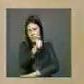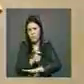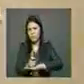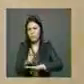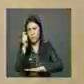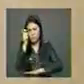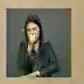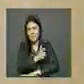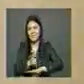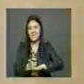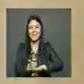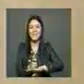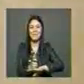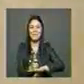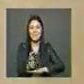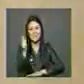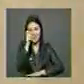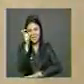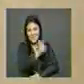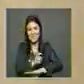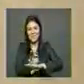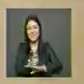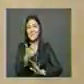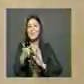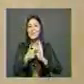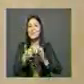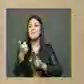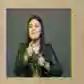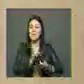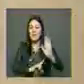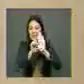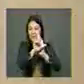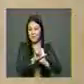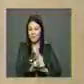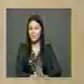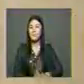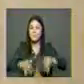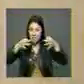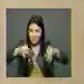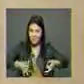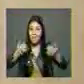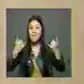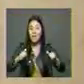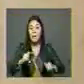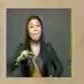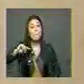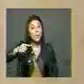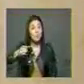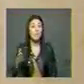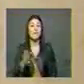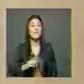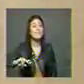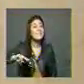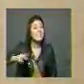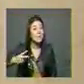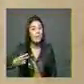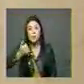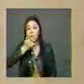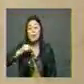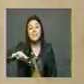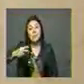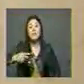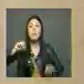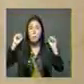Nación, es si ella tiene legitimación en la causa, uno, y dos, si ella